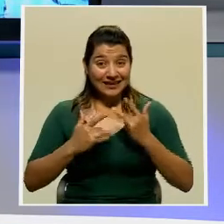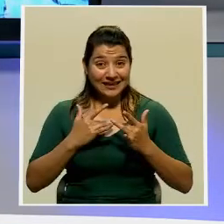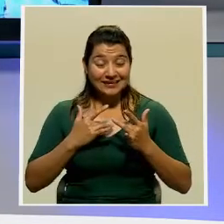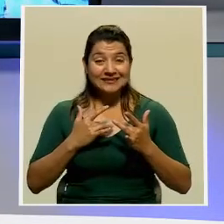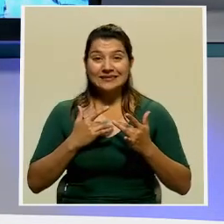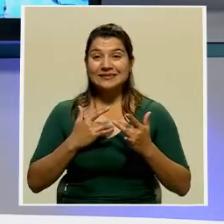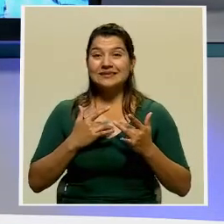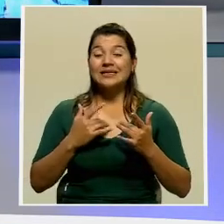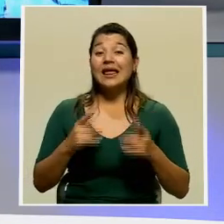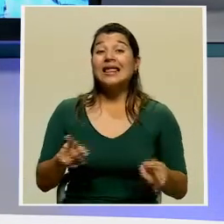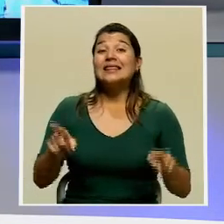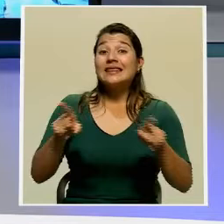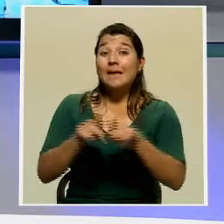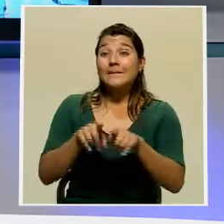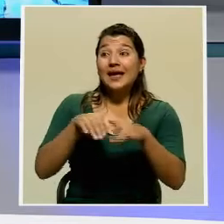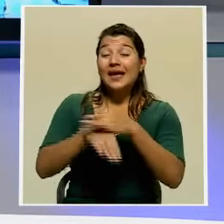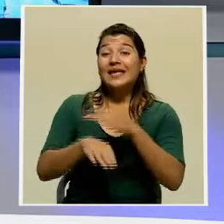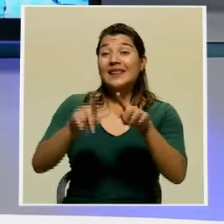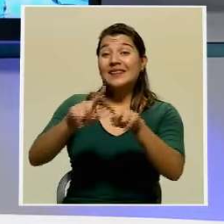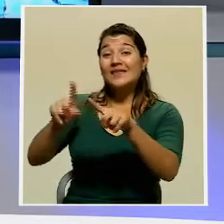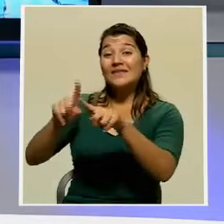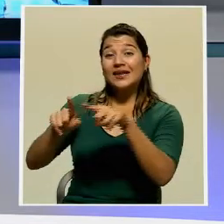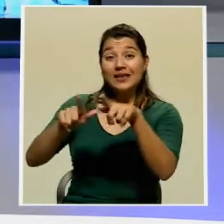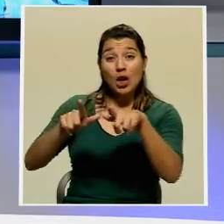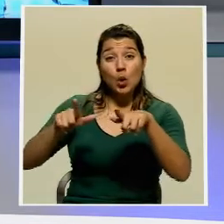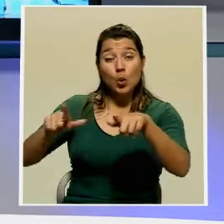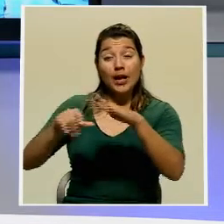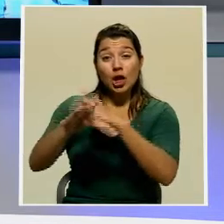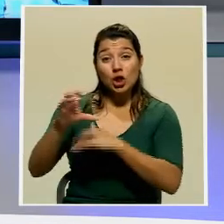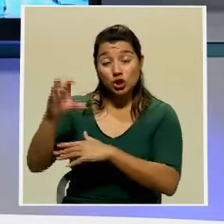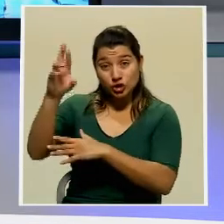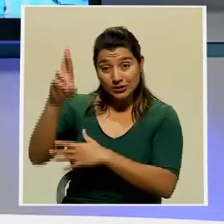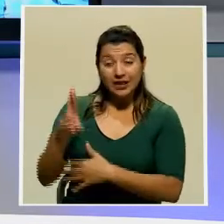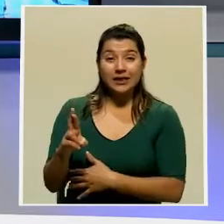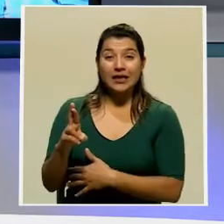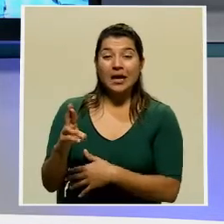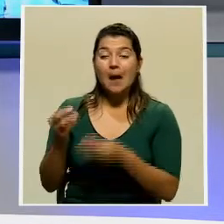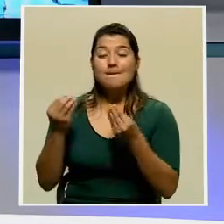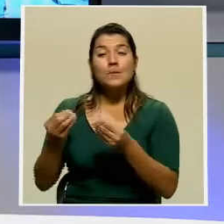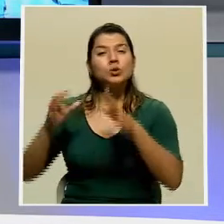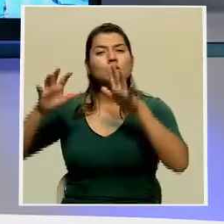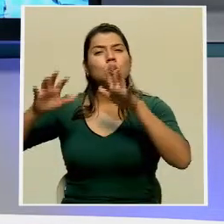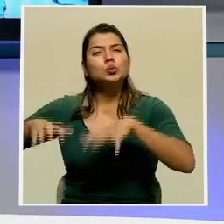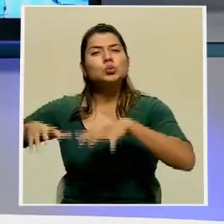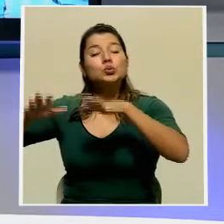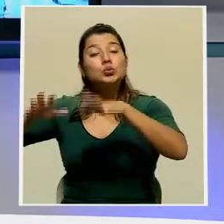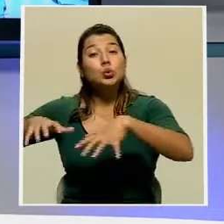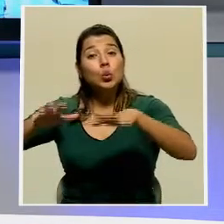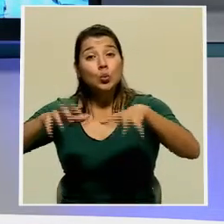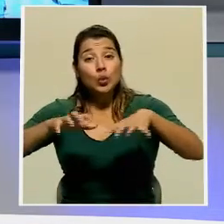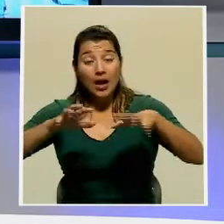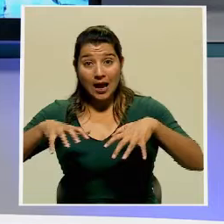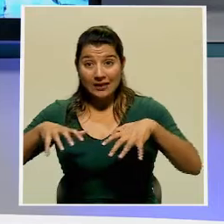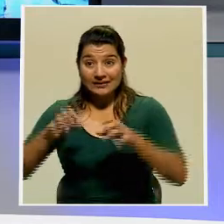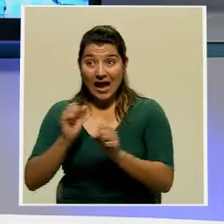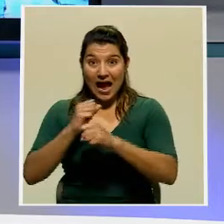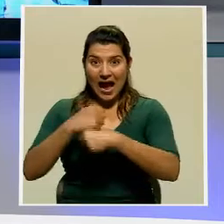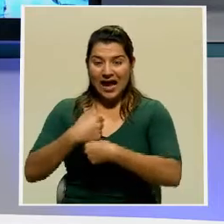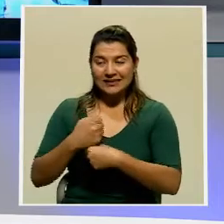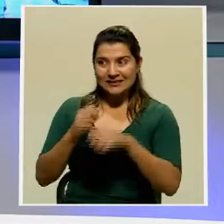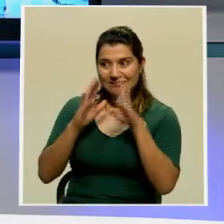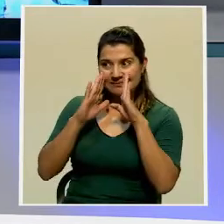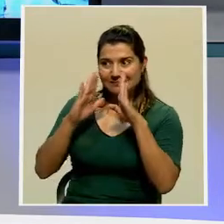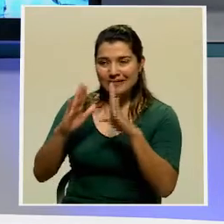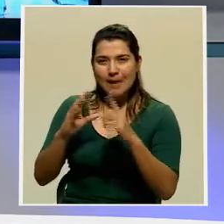central, en distintas zonas del país, las constantes lluvias están alertando, sobre